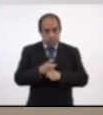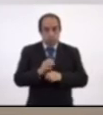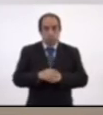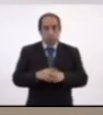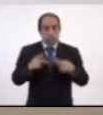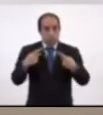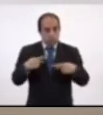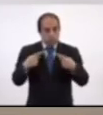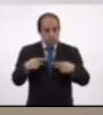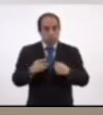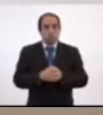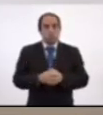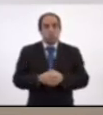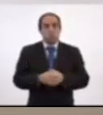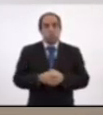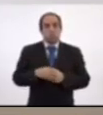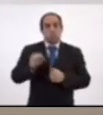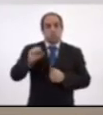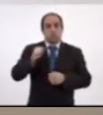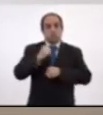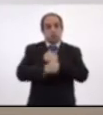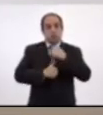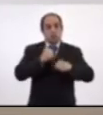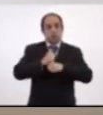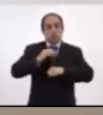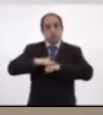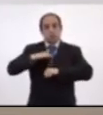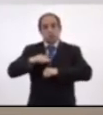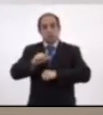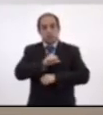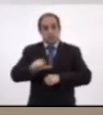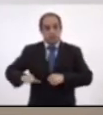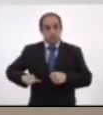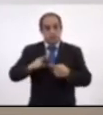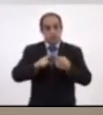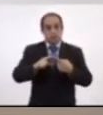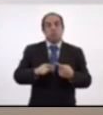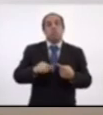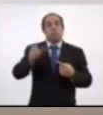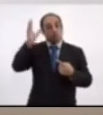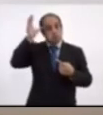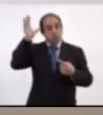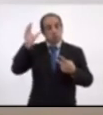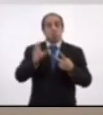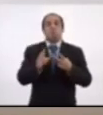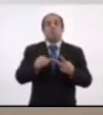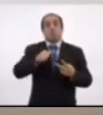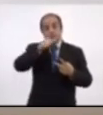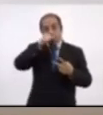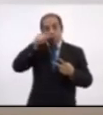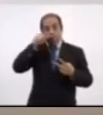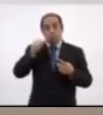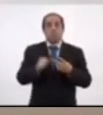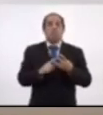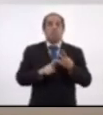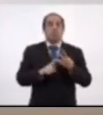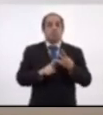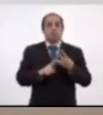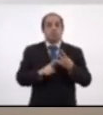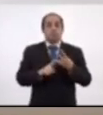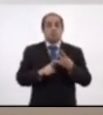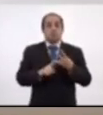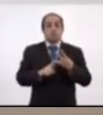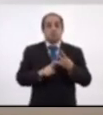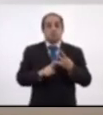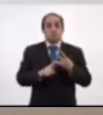de personas de 60 y más de las alcaldías Cuauhtémoc, Benito Juárez y Álvaro Obregón, en su cierre